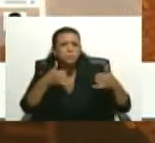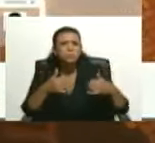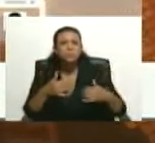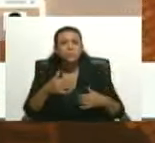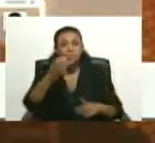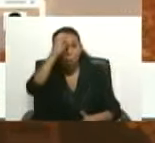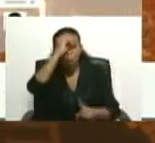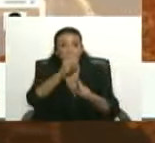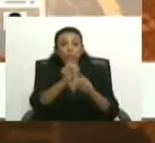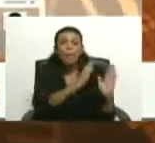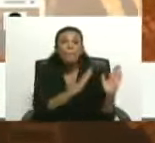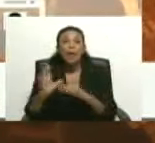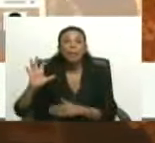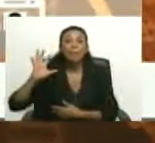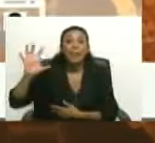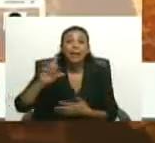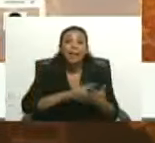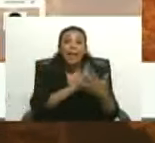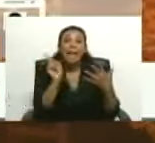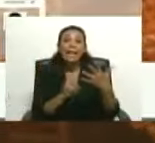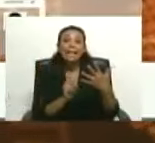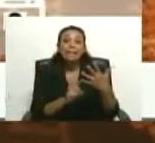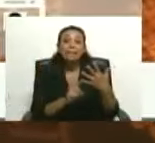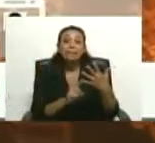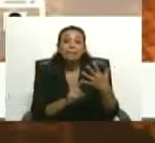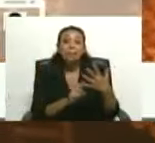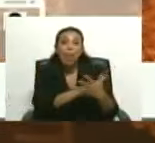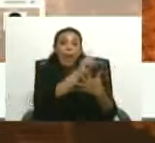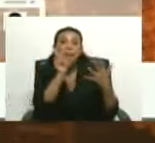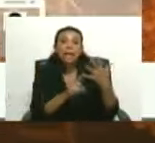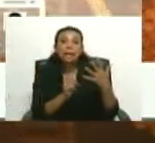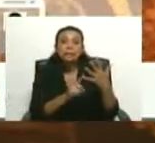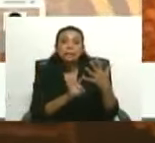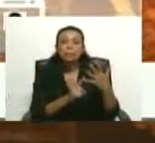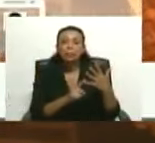objetivo del Plan de la Patria, un objetivo histórico,